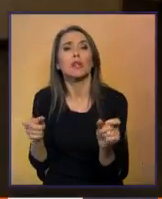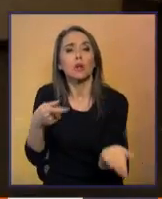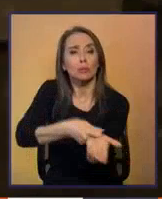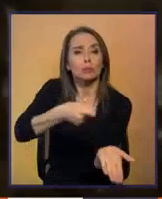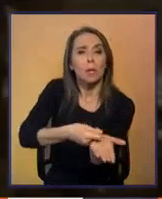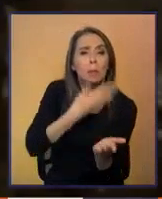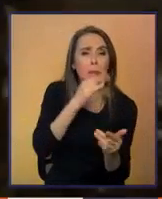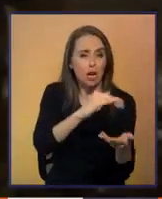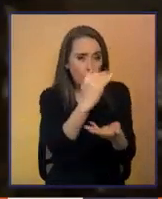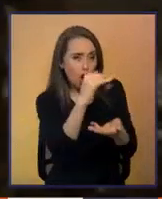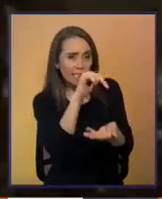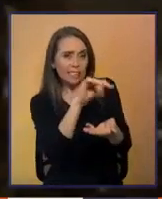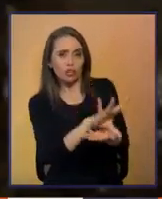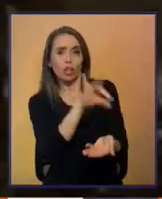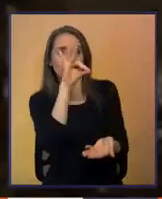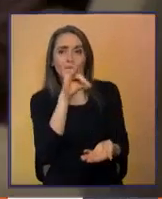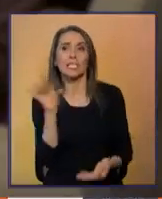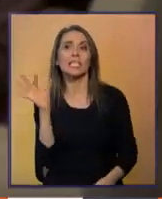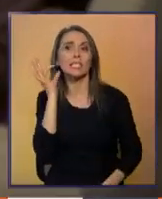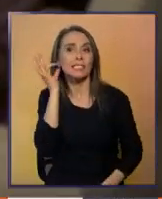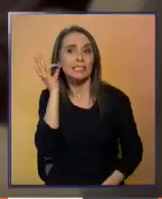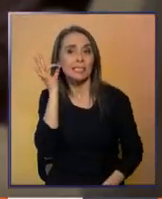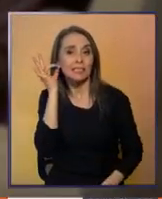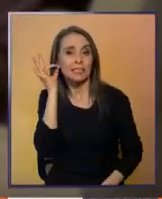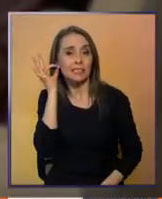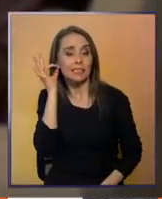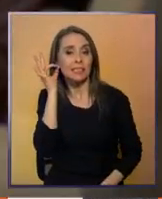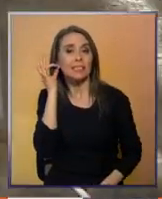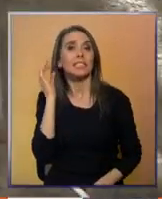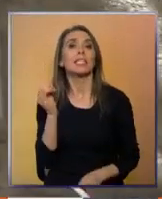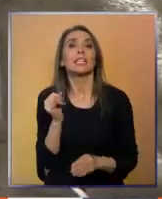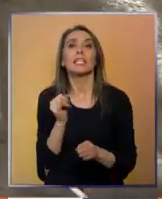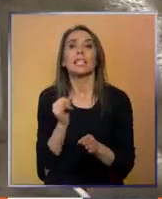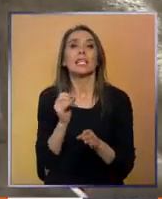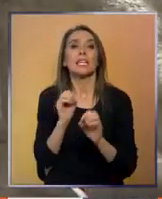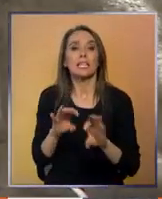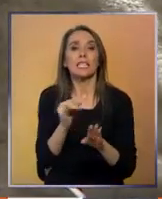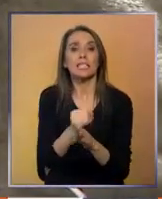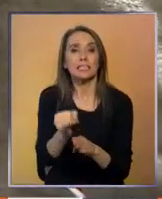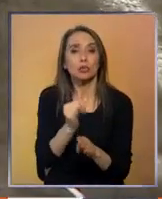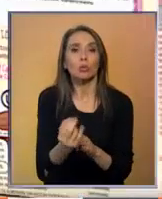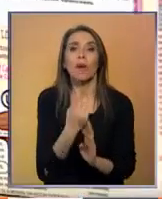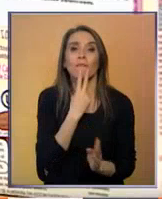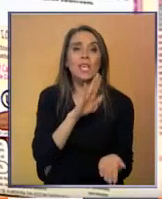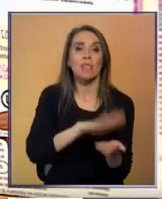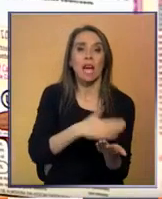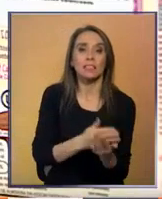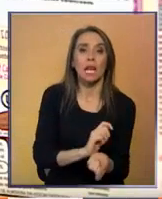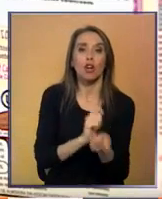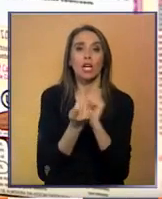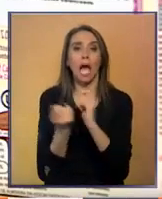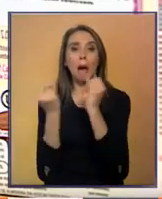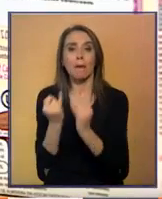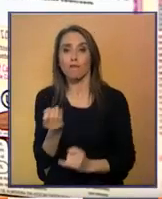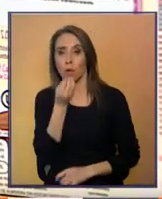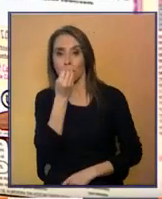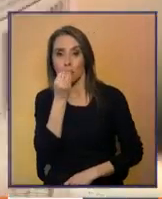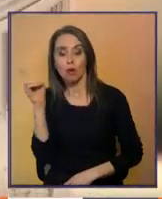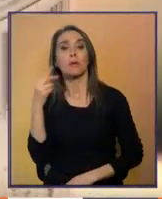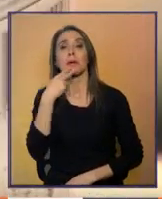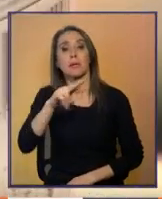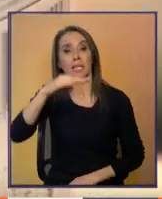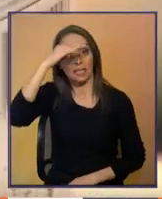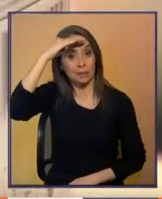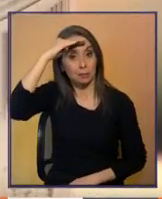estos alimentos? Milenka Jeretic es instructora en vida sana y cambio de hábitos alimenticios. Según ella, la